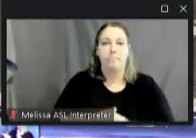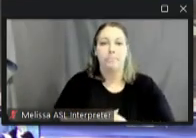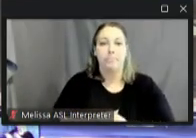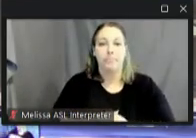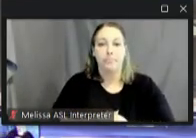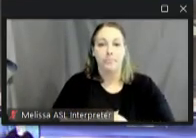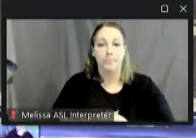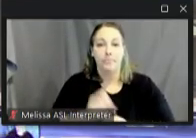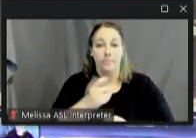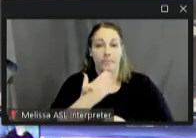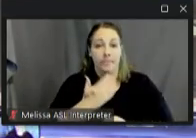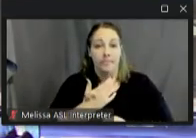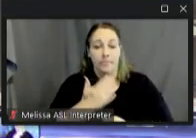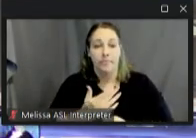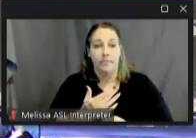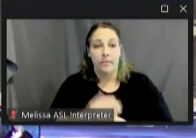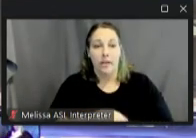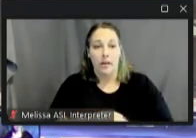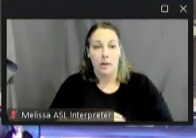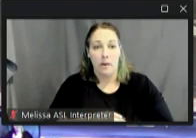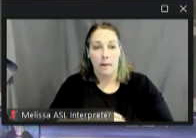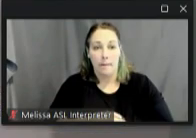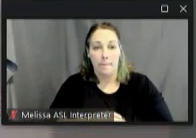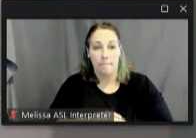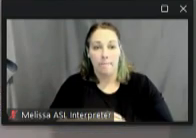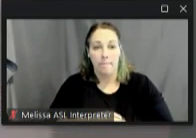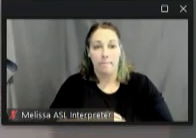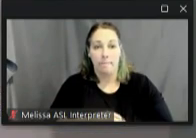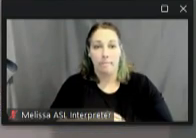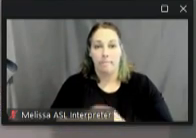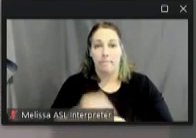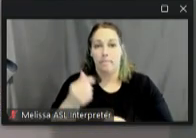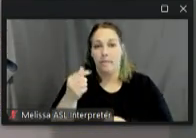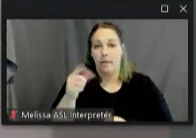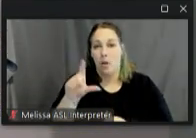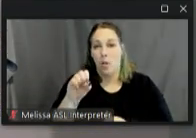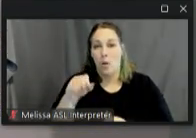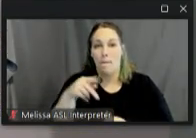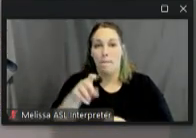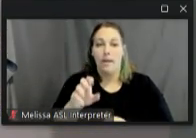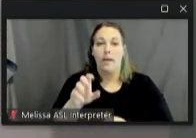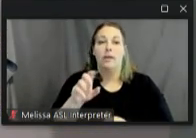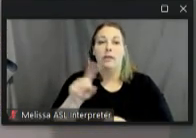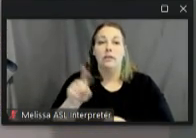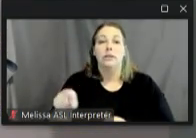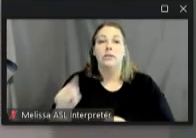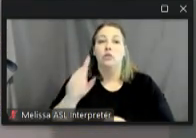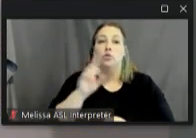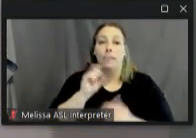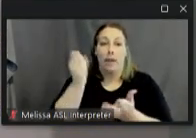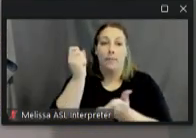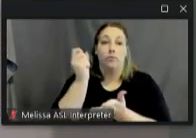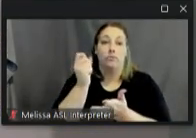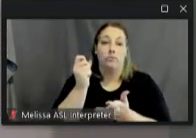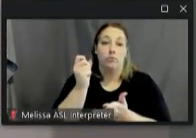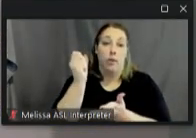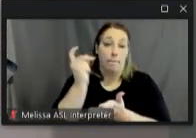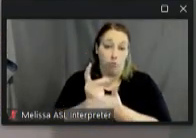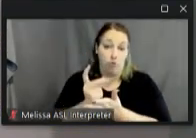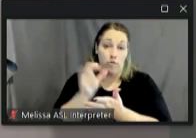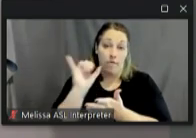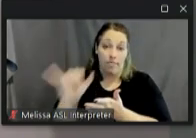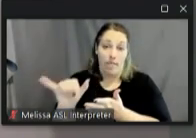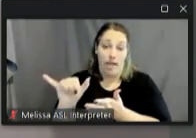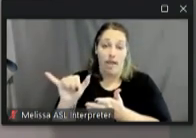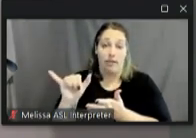Honduras. Aprobar la pastilla anticonceptiva de emergencia fue un reto enorme, precisamente por las situaciones que mencionaba